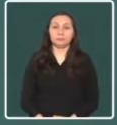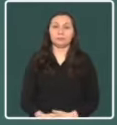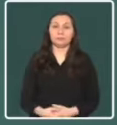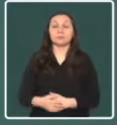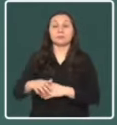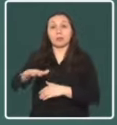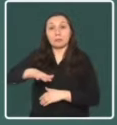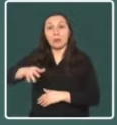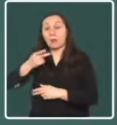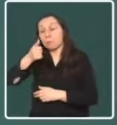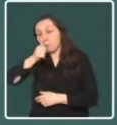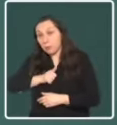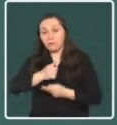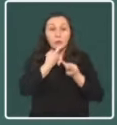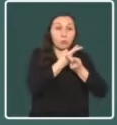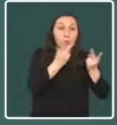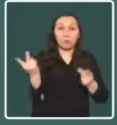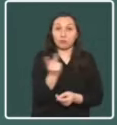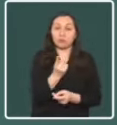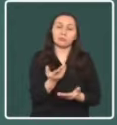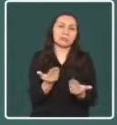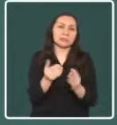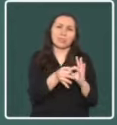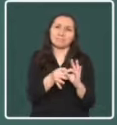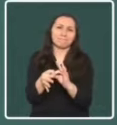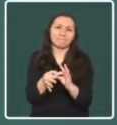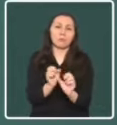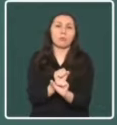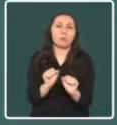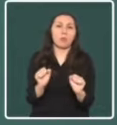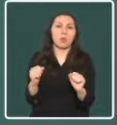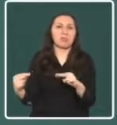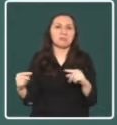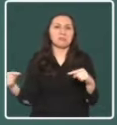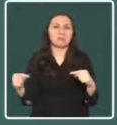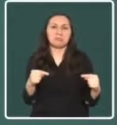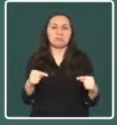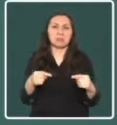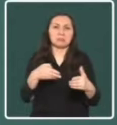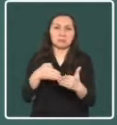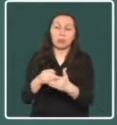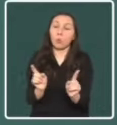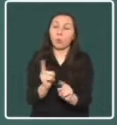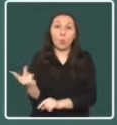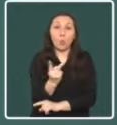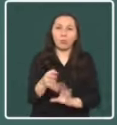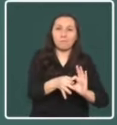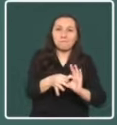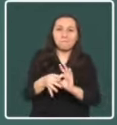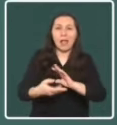El mundo privado y el mundo público somos necesariamente aliados estratégicos, no tenemos que vernos ni como adversarios ni como obstáculos, somos